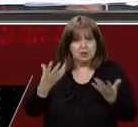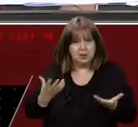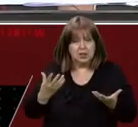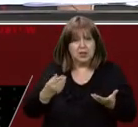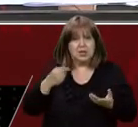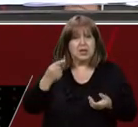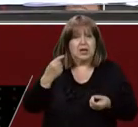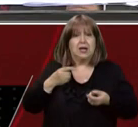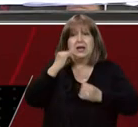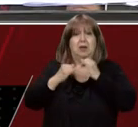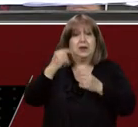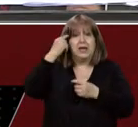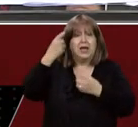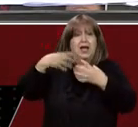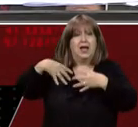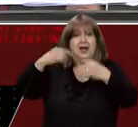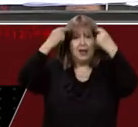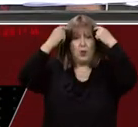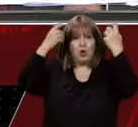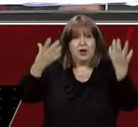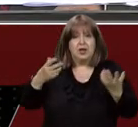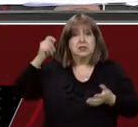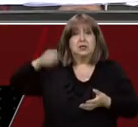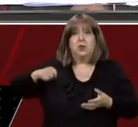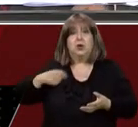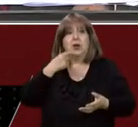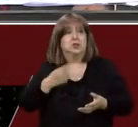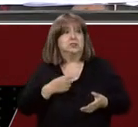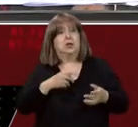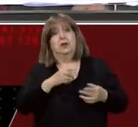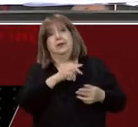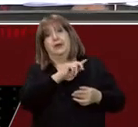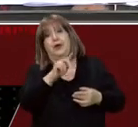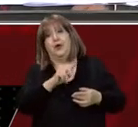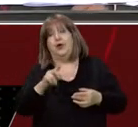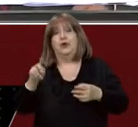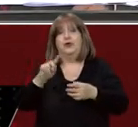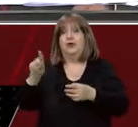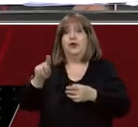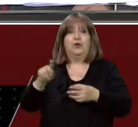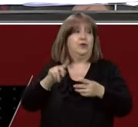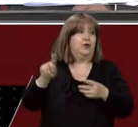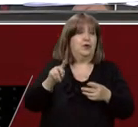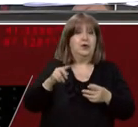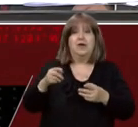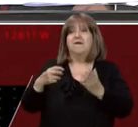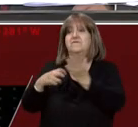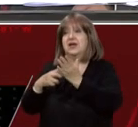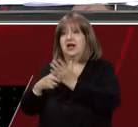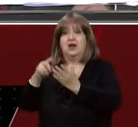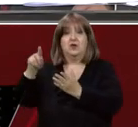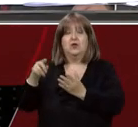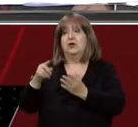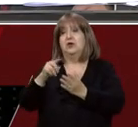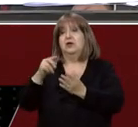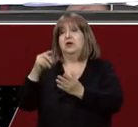las neuronas? No. Ahora el tribunal dice, no al lugar a lo que dice la querella, no al lugar a lo que dice la fiscalía, al lugar a la